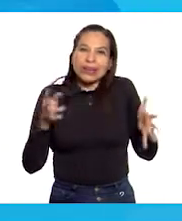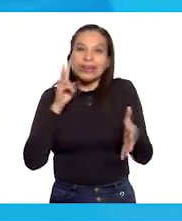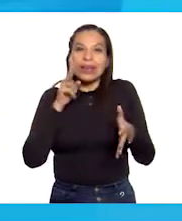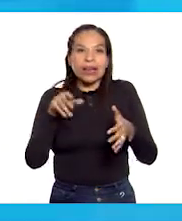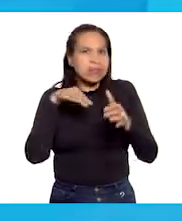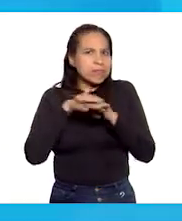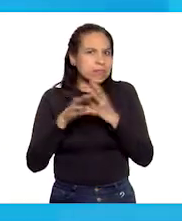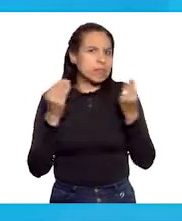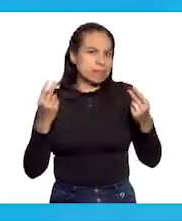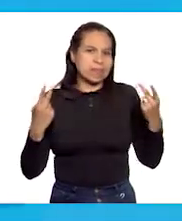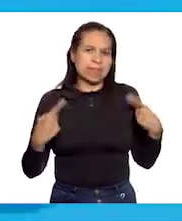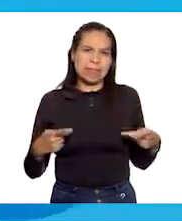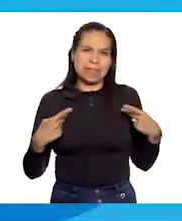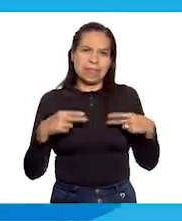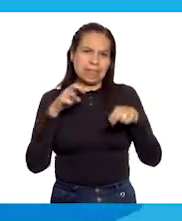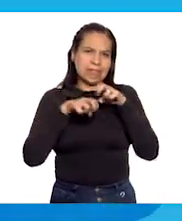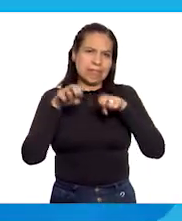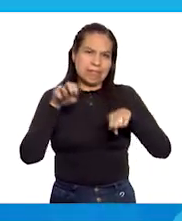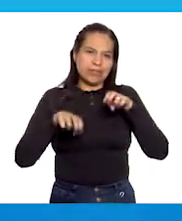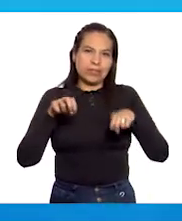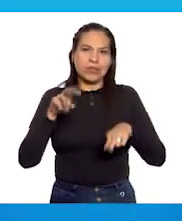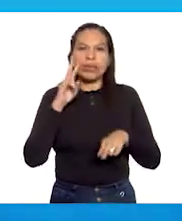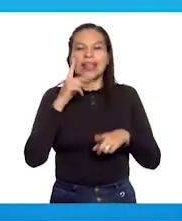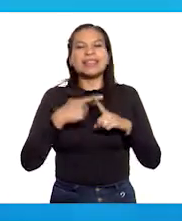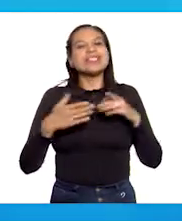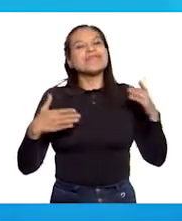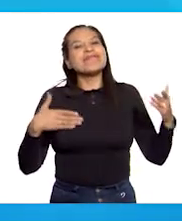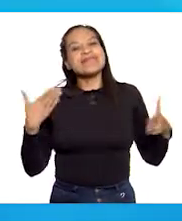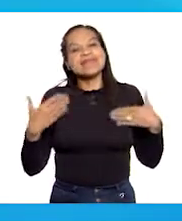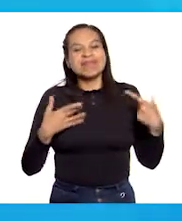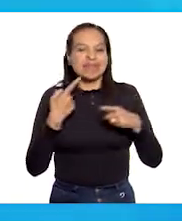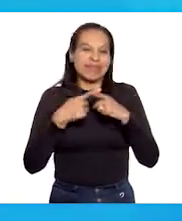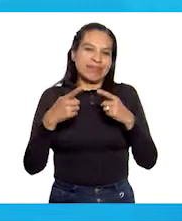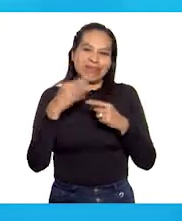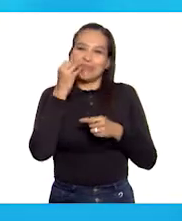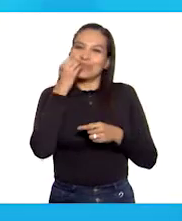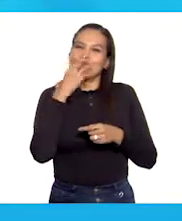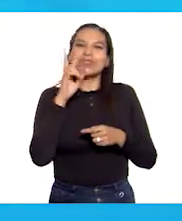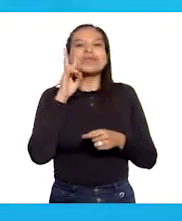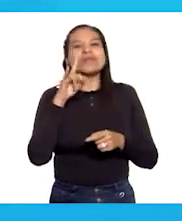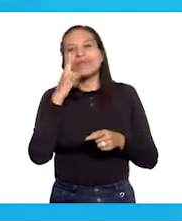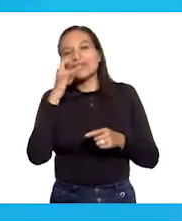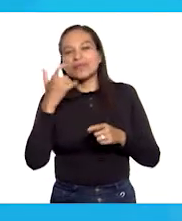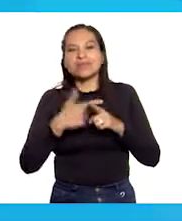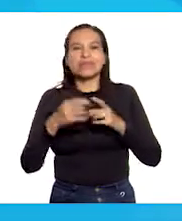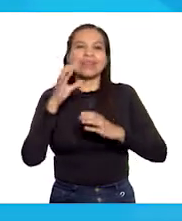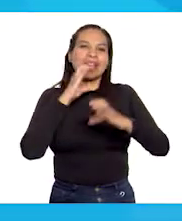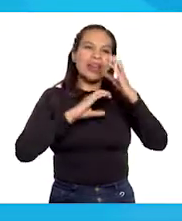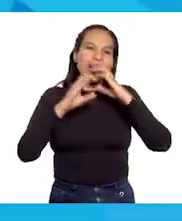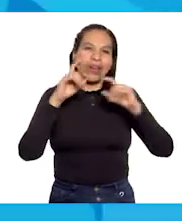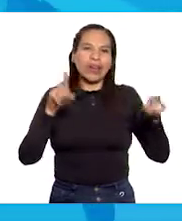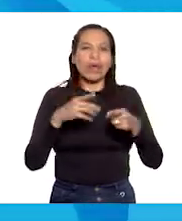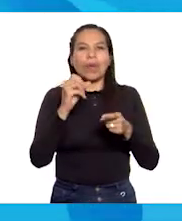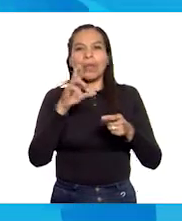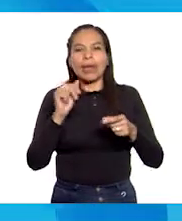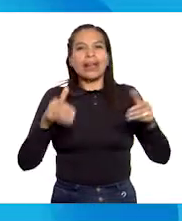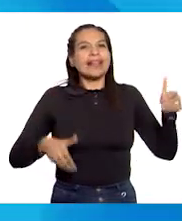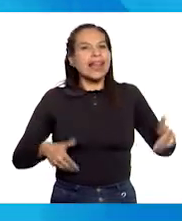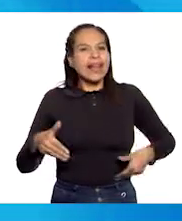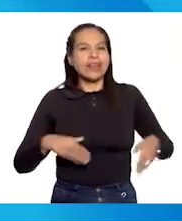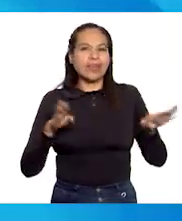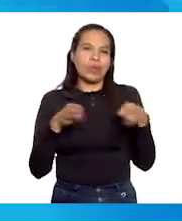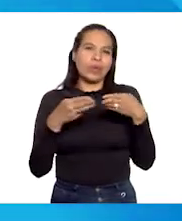aquí cabe muchísima gente. Y aquí se pueden disfrutar grandes espectáculos de ópera, de teatro,